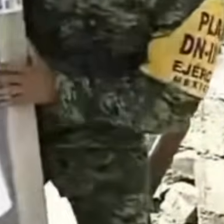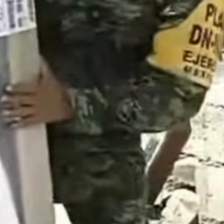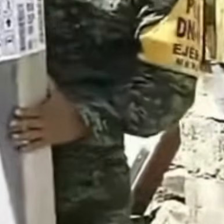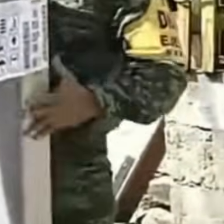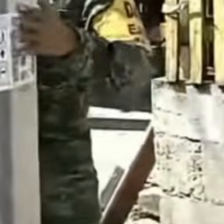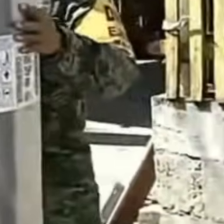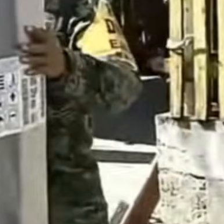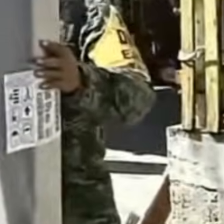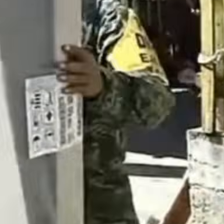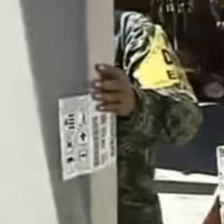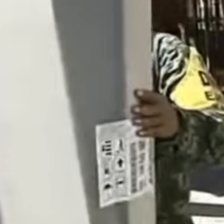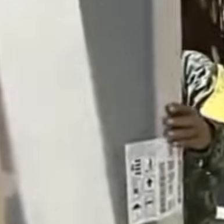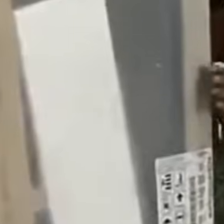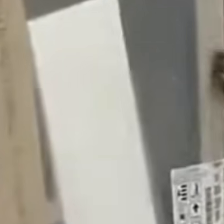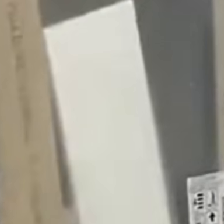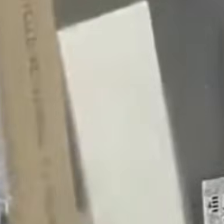mostrarlo,